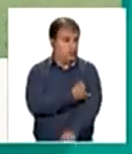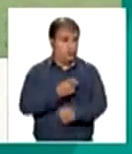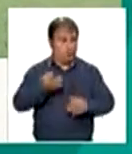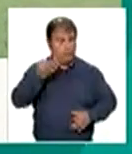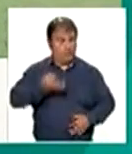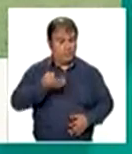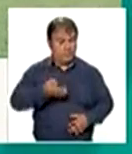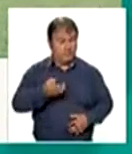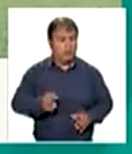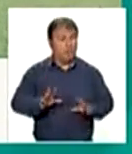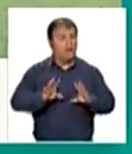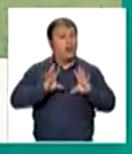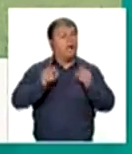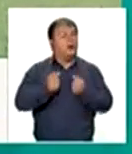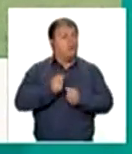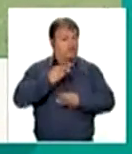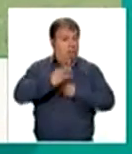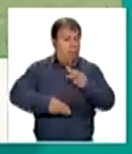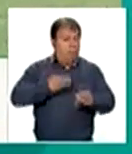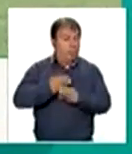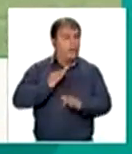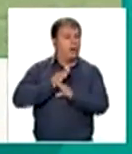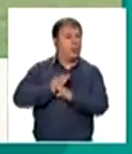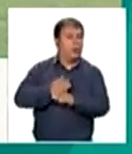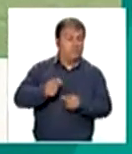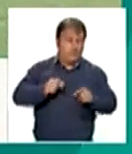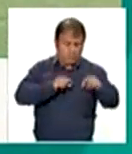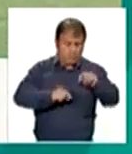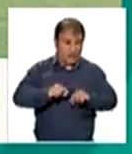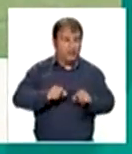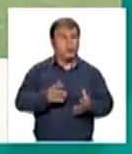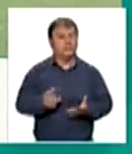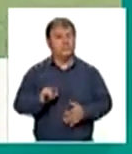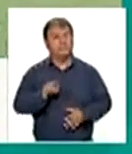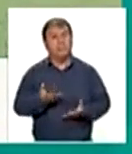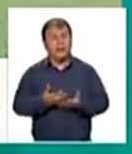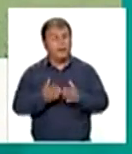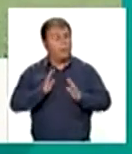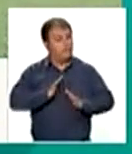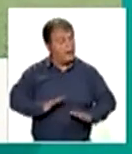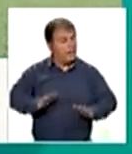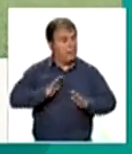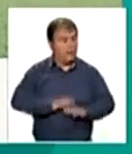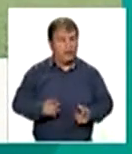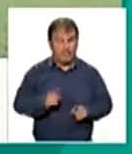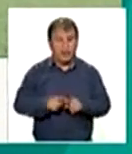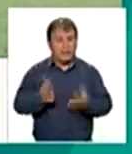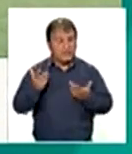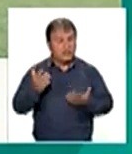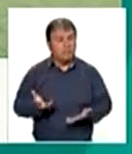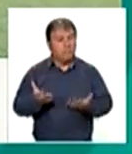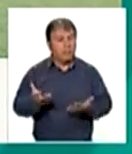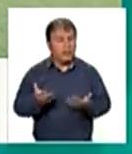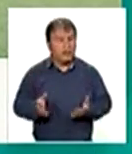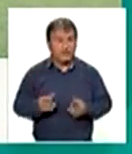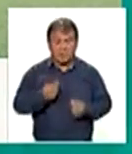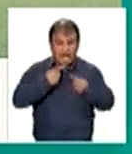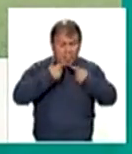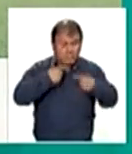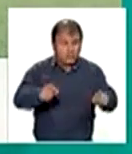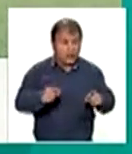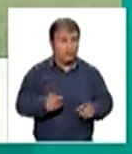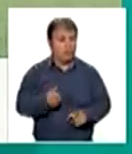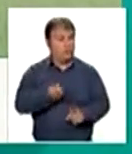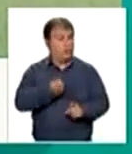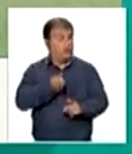la Asociación Mundial de Antidopaje. Así que en ese aspecto hay que tener mucha calma, hay que esperar, lógicamente, lo que puedan comunicar e informar los